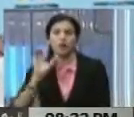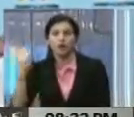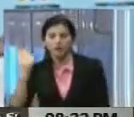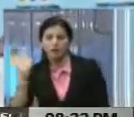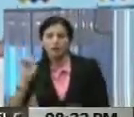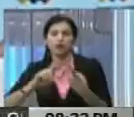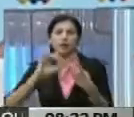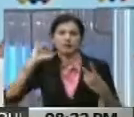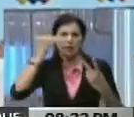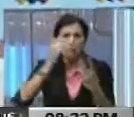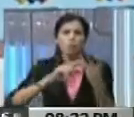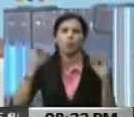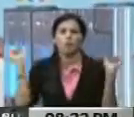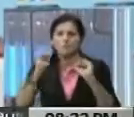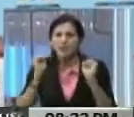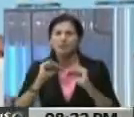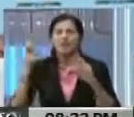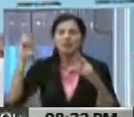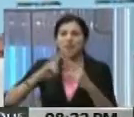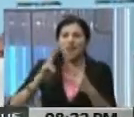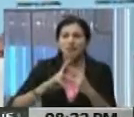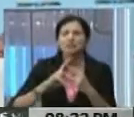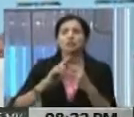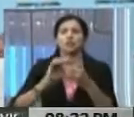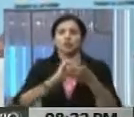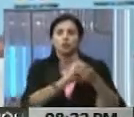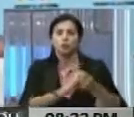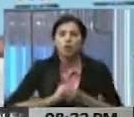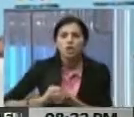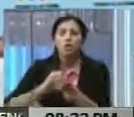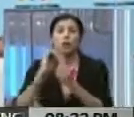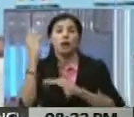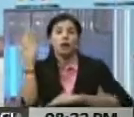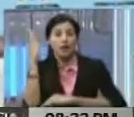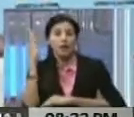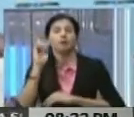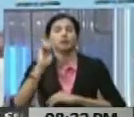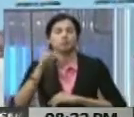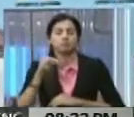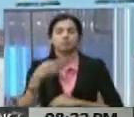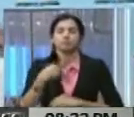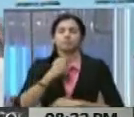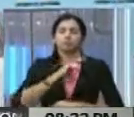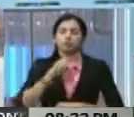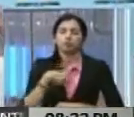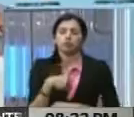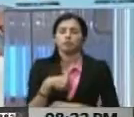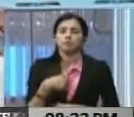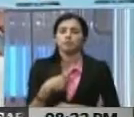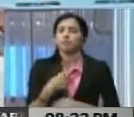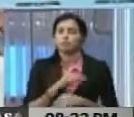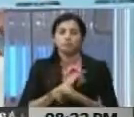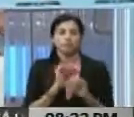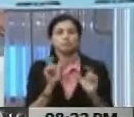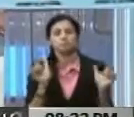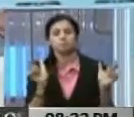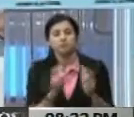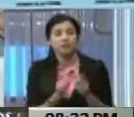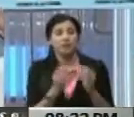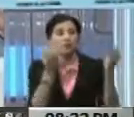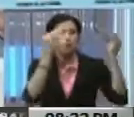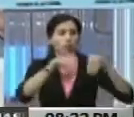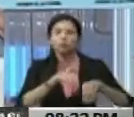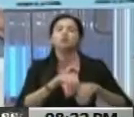en Yaracuy, en Mérida, en Táchira, en Trujillo, en Lara, y hemos acordado la emisión de